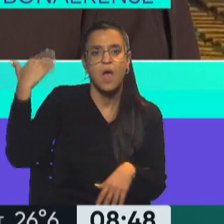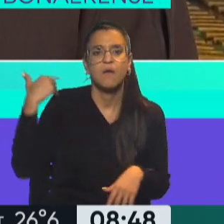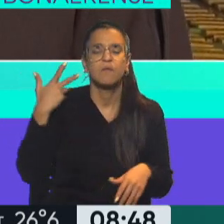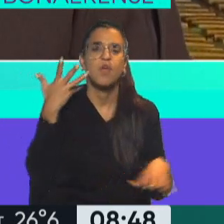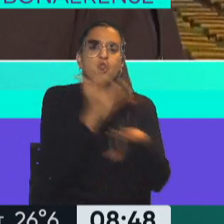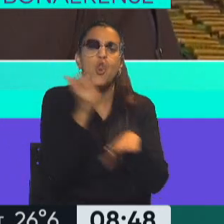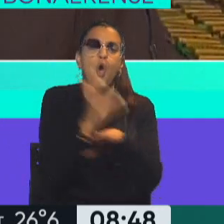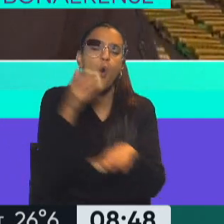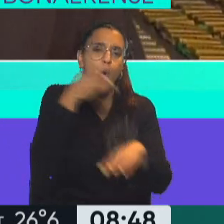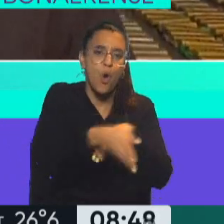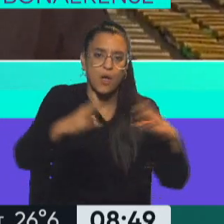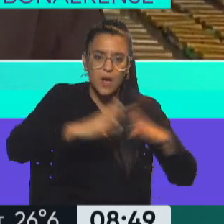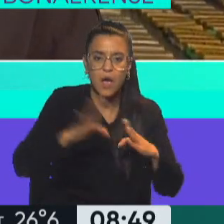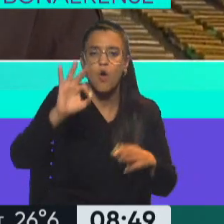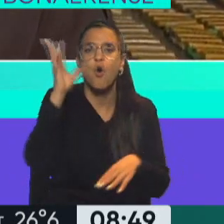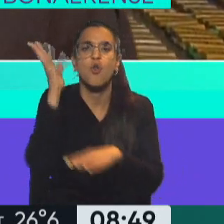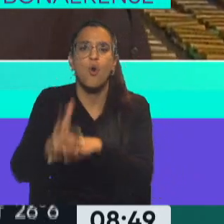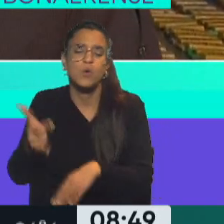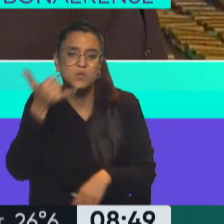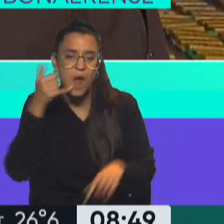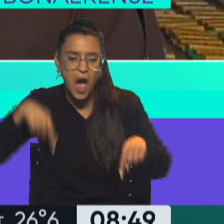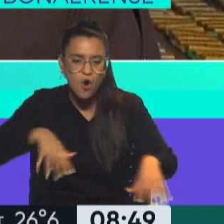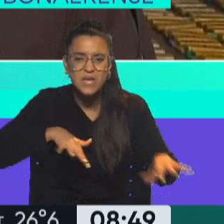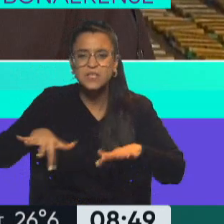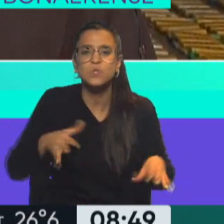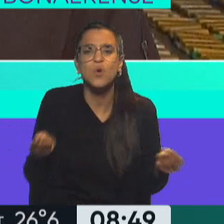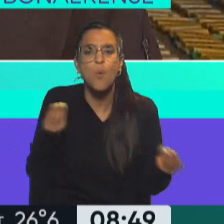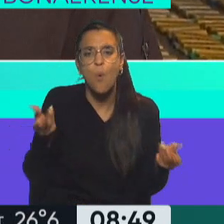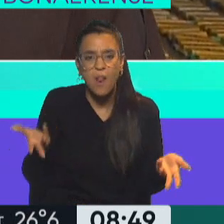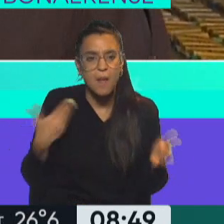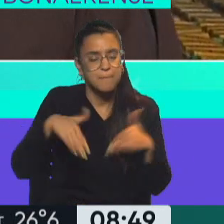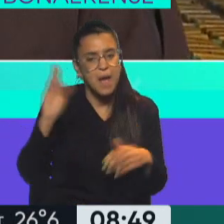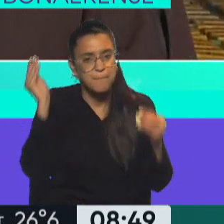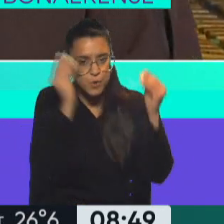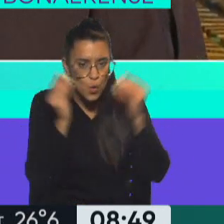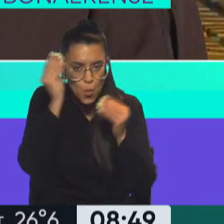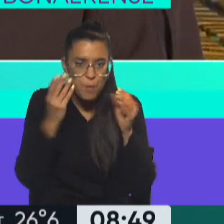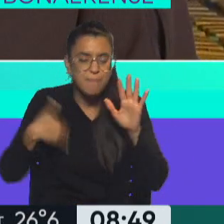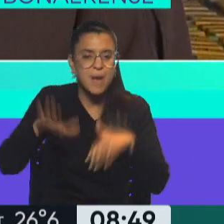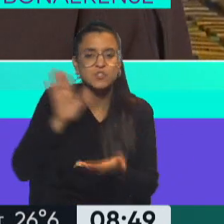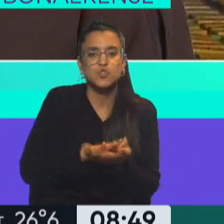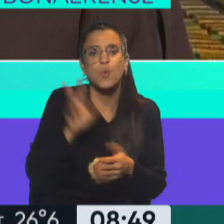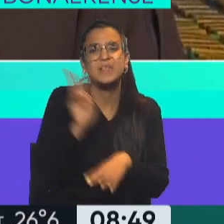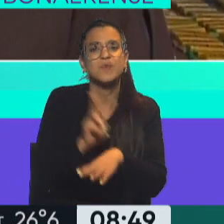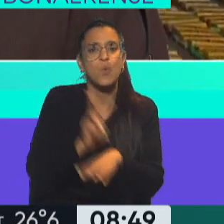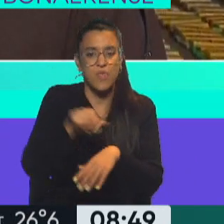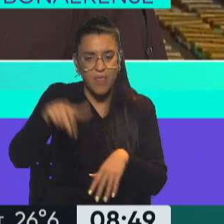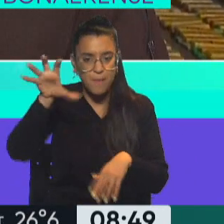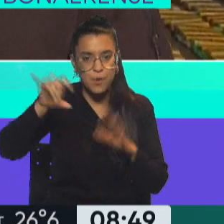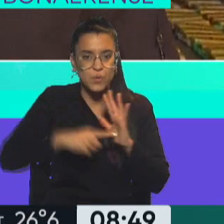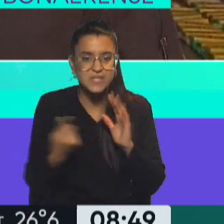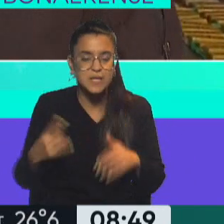entraderas, robo de celulares. ¿Cuál es la situación justamente que más preocupa en cuanto a la inseguridad en la provincia de Buenos